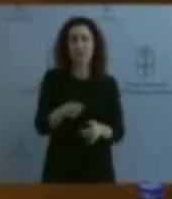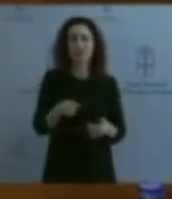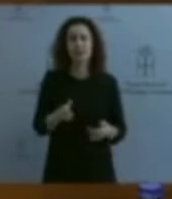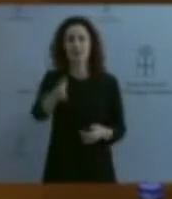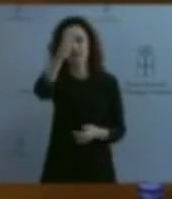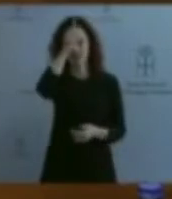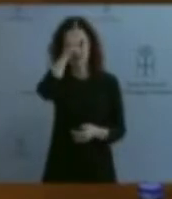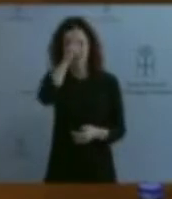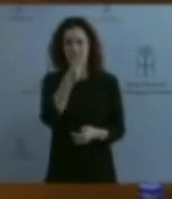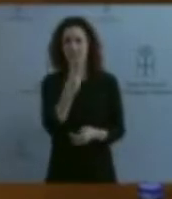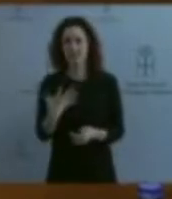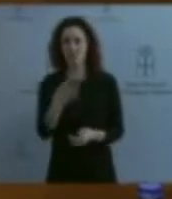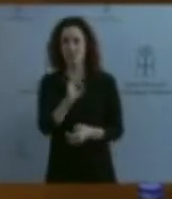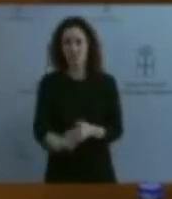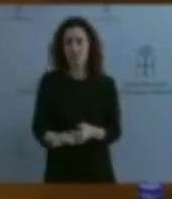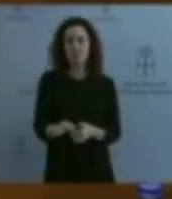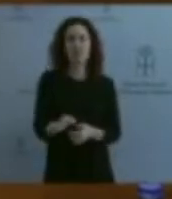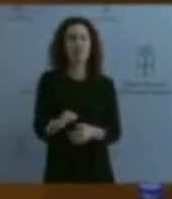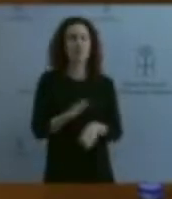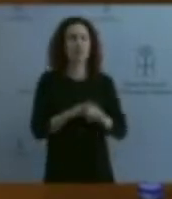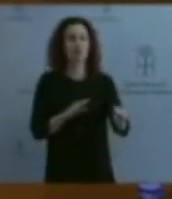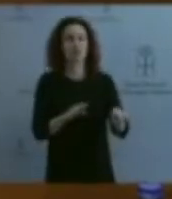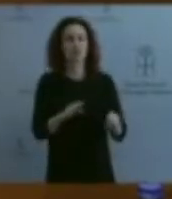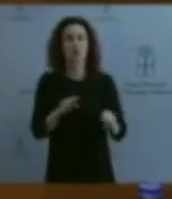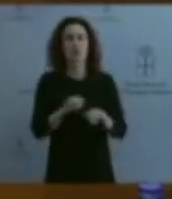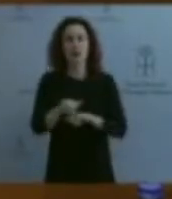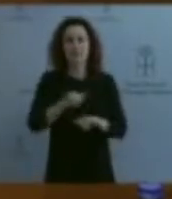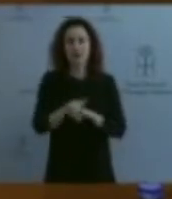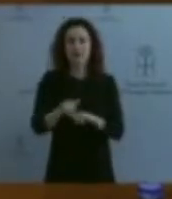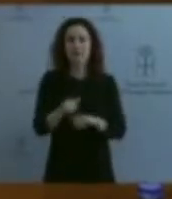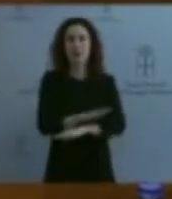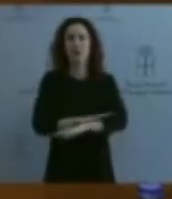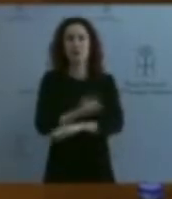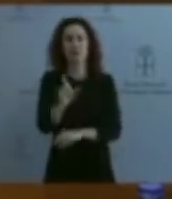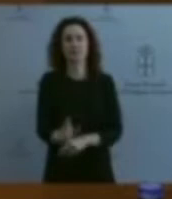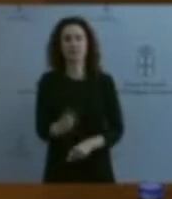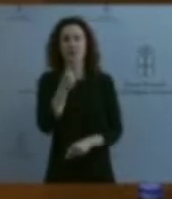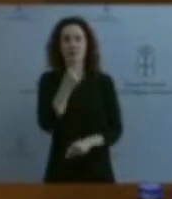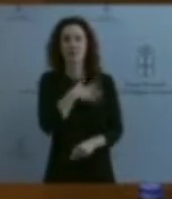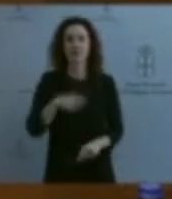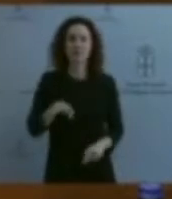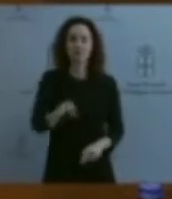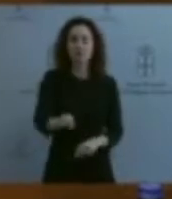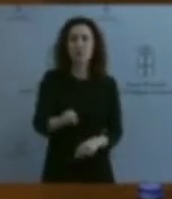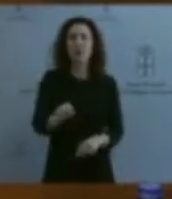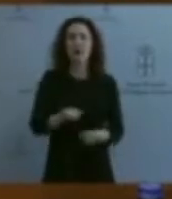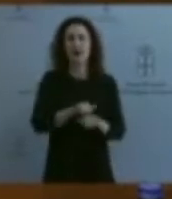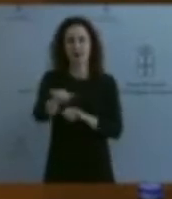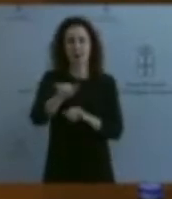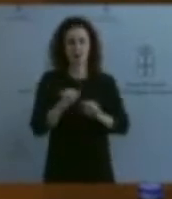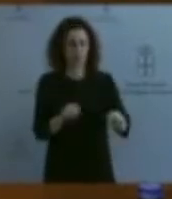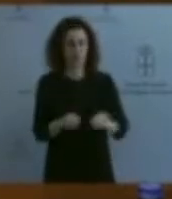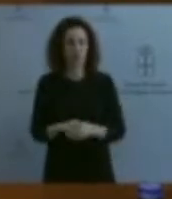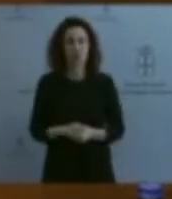El Gobierno italiano, por su parte, anuncia que tiene prevista la nacionalización de Alitalia. Hay incluso dirigentes del PSOE que empiezan a